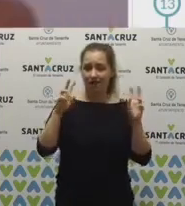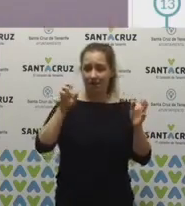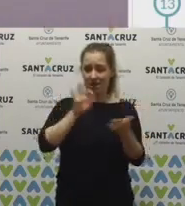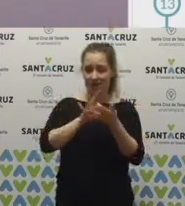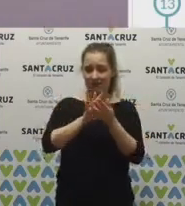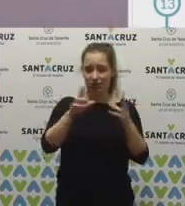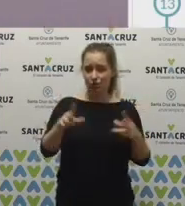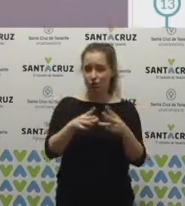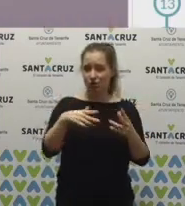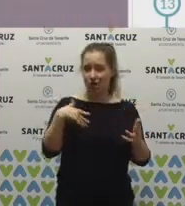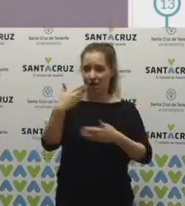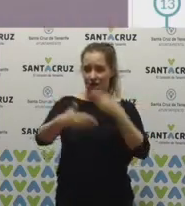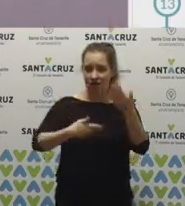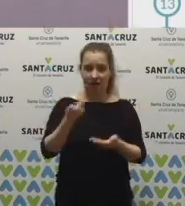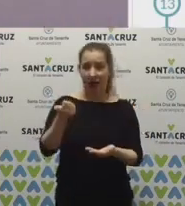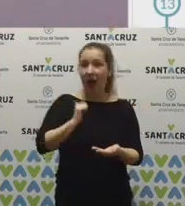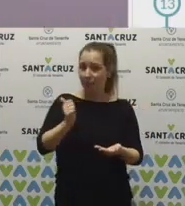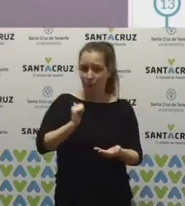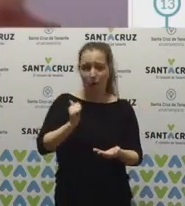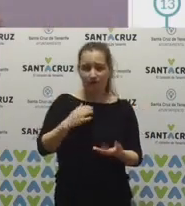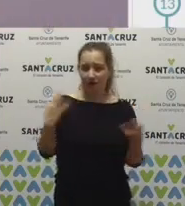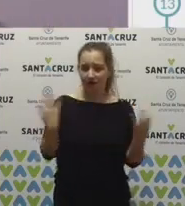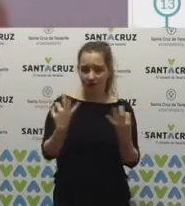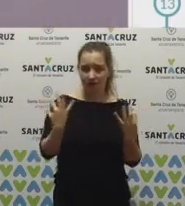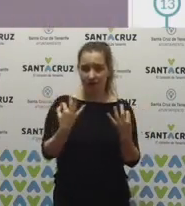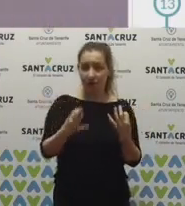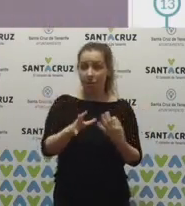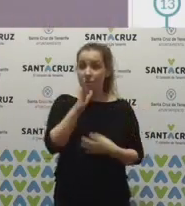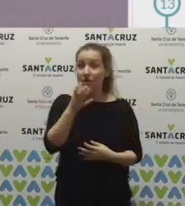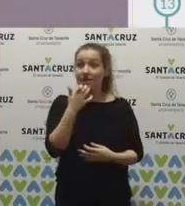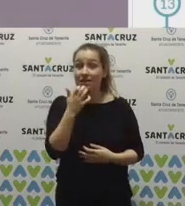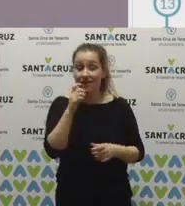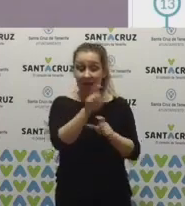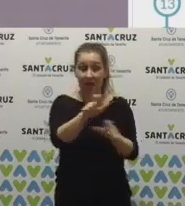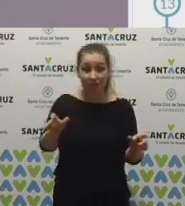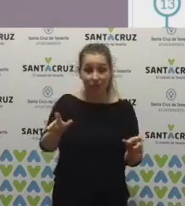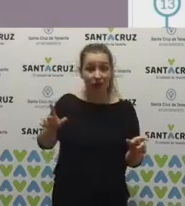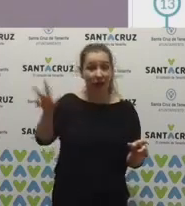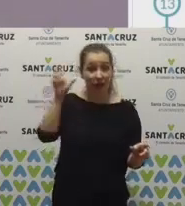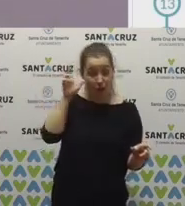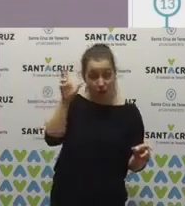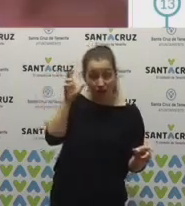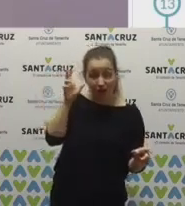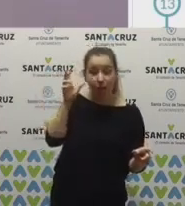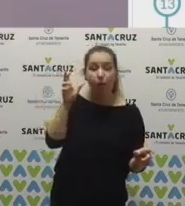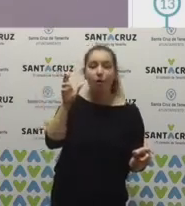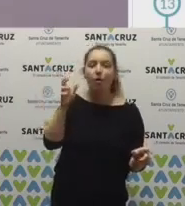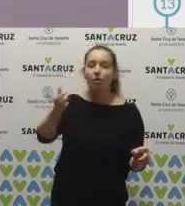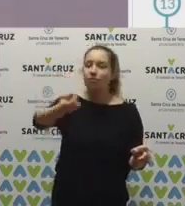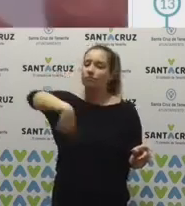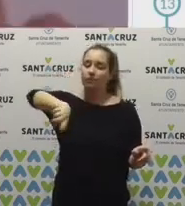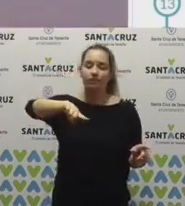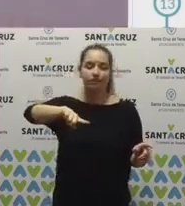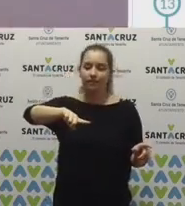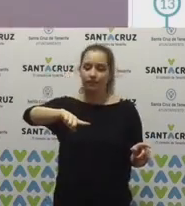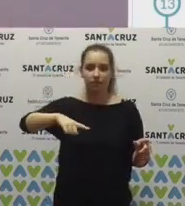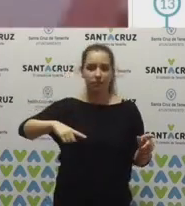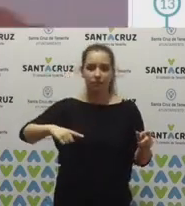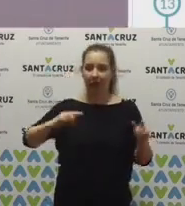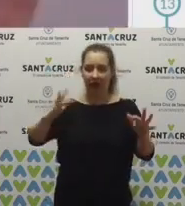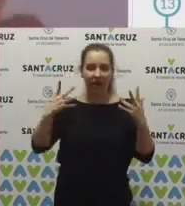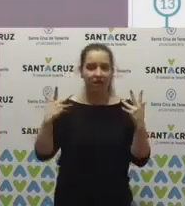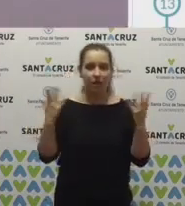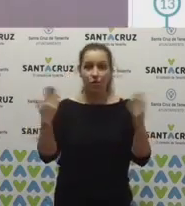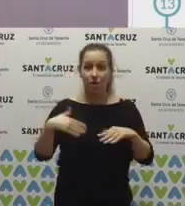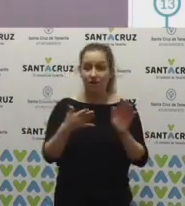organizarlo y vamos a seguir trabajando porque si escucháramos si escucháramos a las personas hay muchas personas que no están agilizando hay muchas personas que